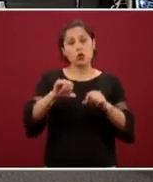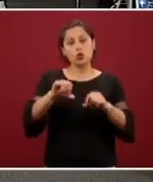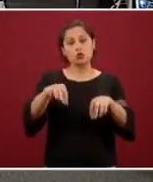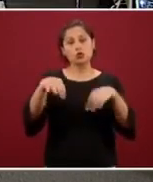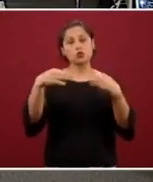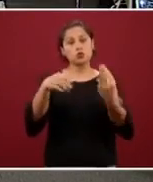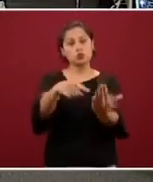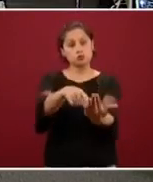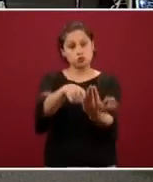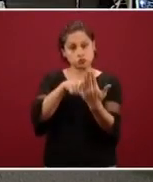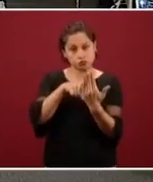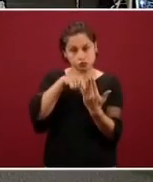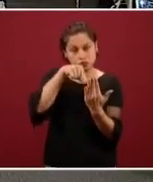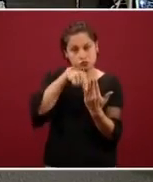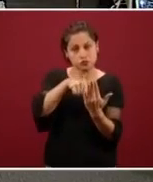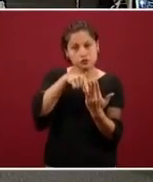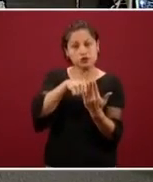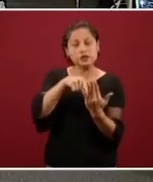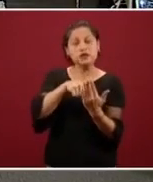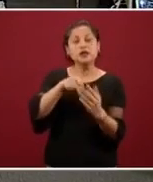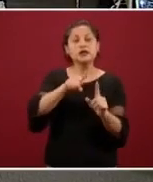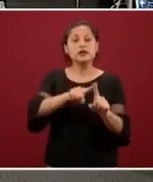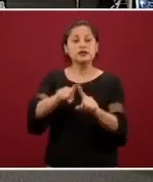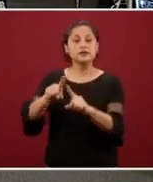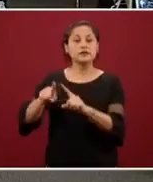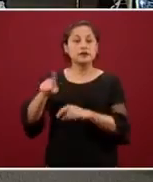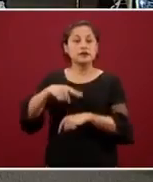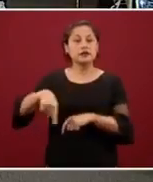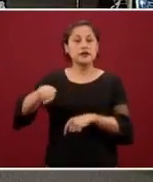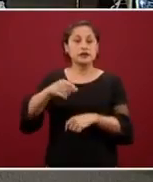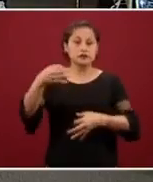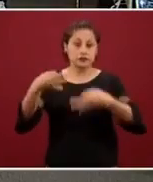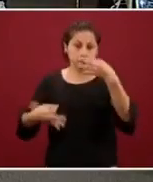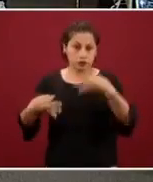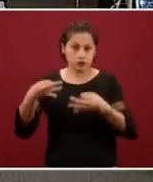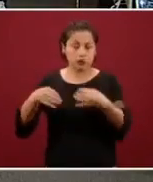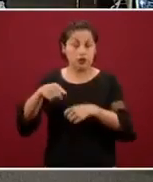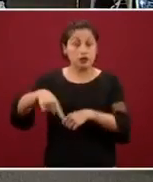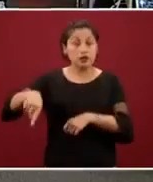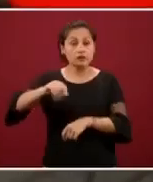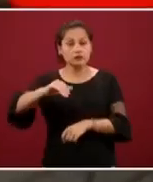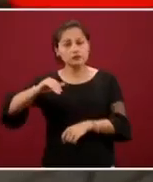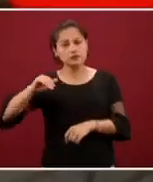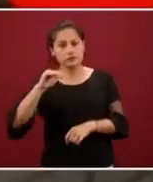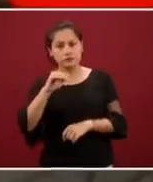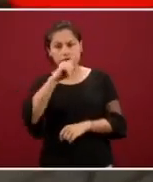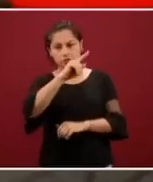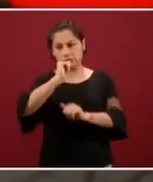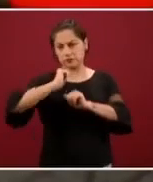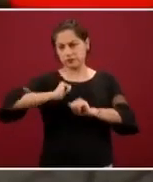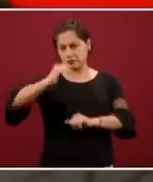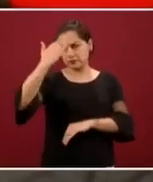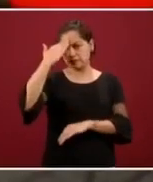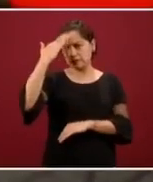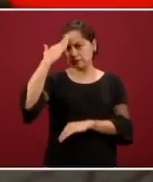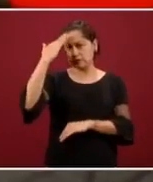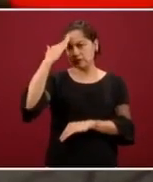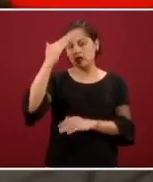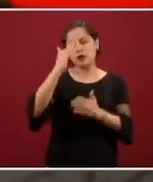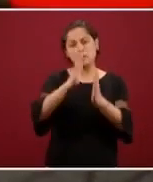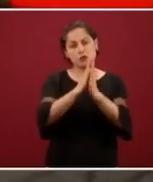de trabajadores funcionarios de la Fiscalía General de la República en donde le piden al fiscal que trate de apoyar con algún tipo